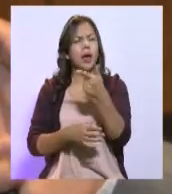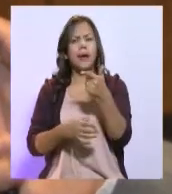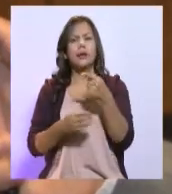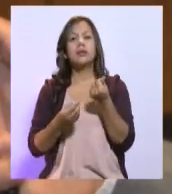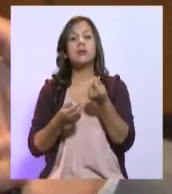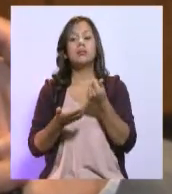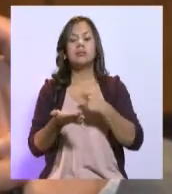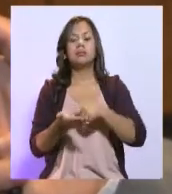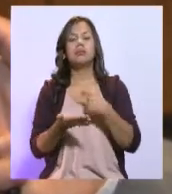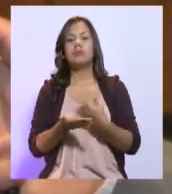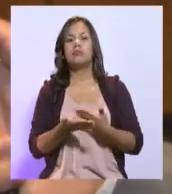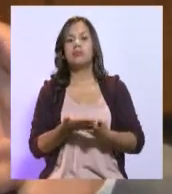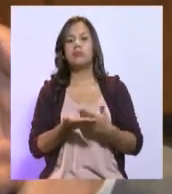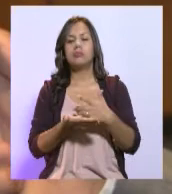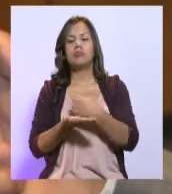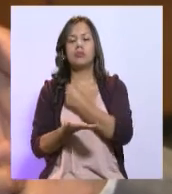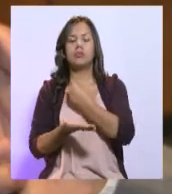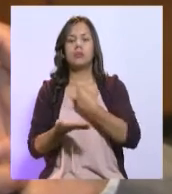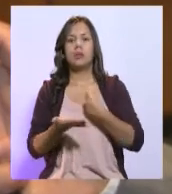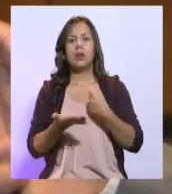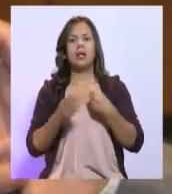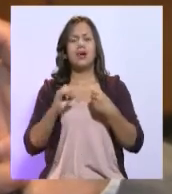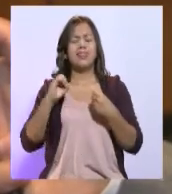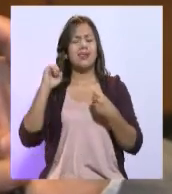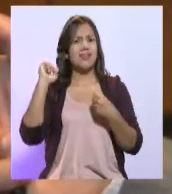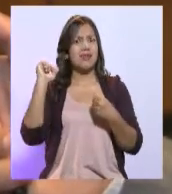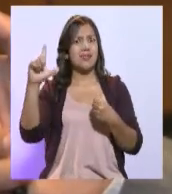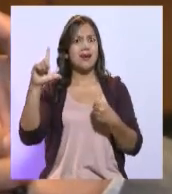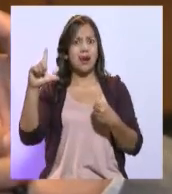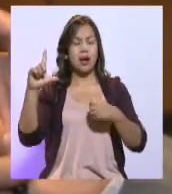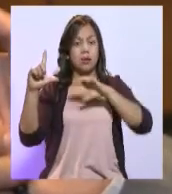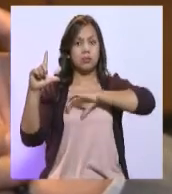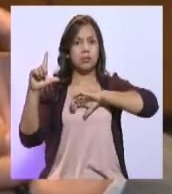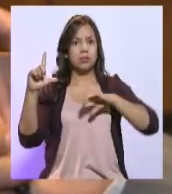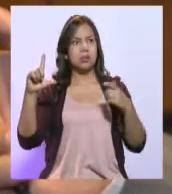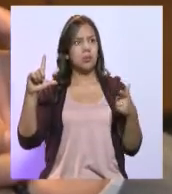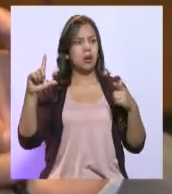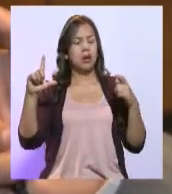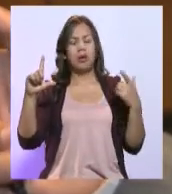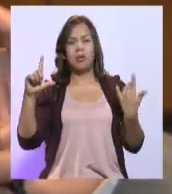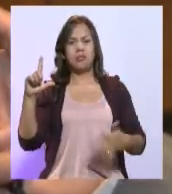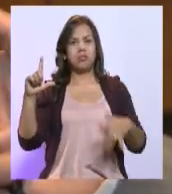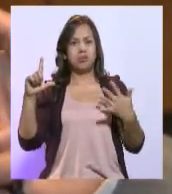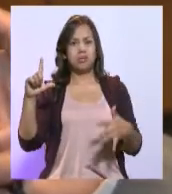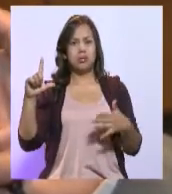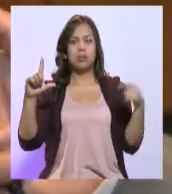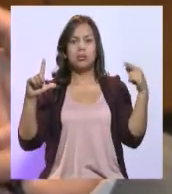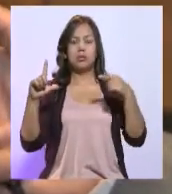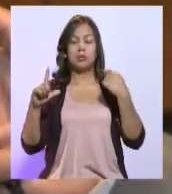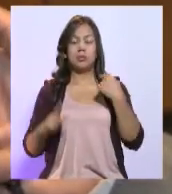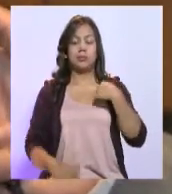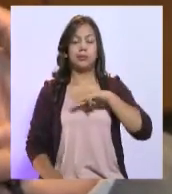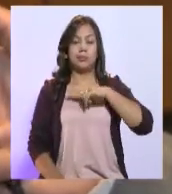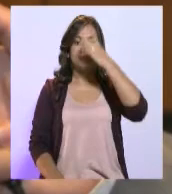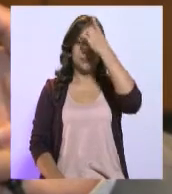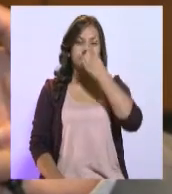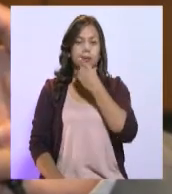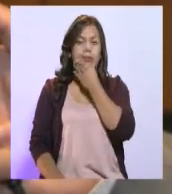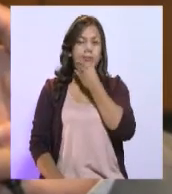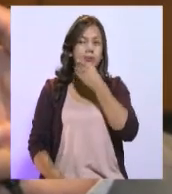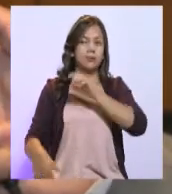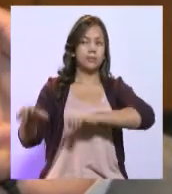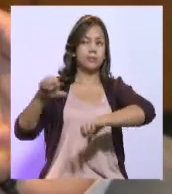adquiriendo por ello muy superior a lo que adquiere la municipalidad. Esto se ha constituido a juicio nuestro en